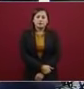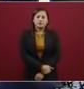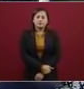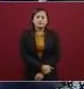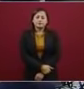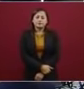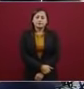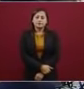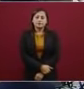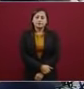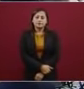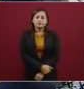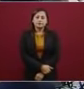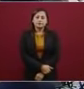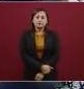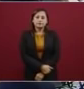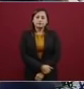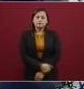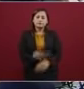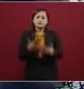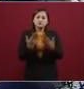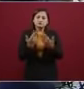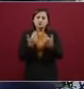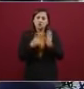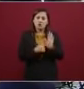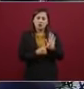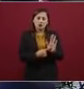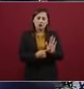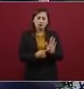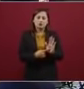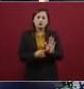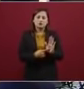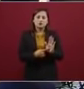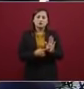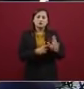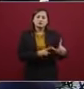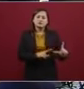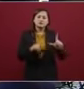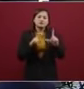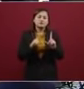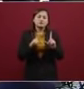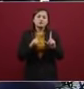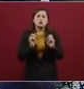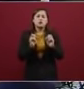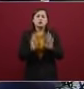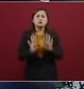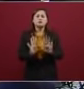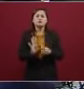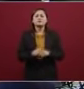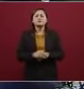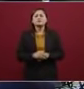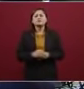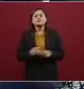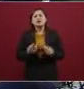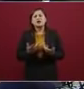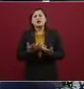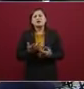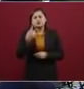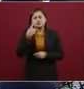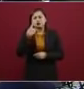Bueno, si no las tenemos a la mano… Entonces, lo que podemos hacer es, una